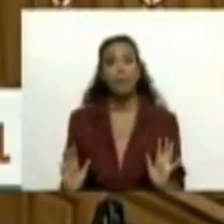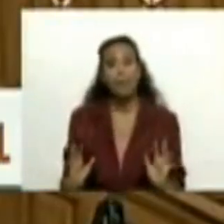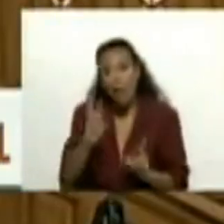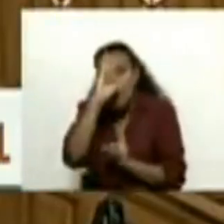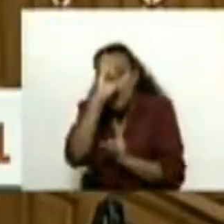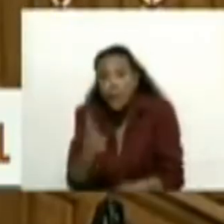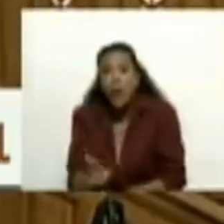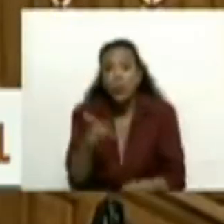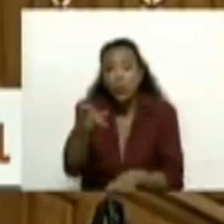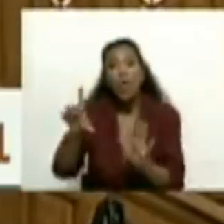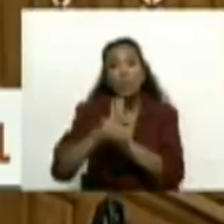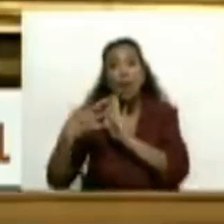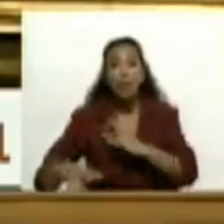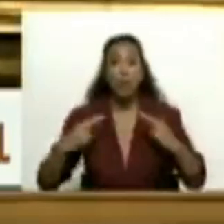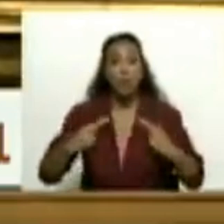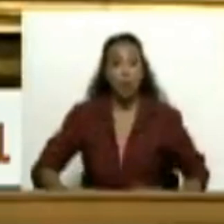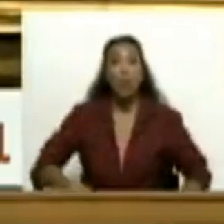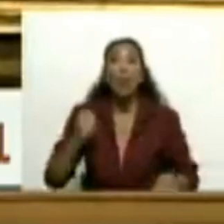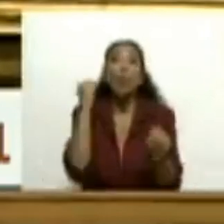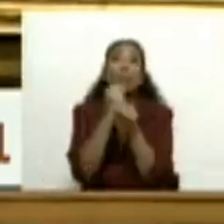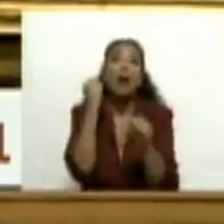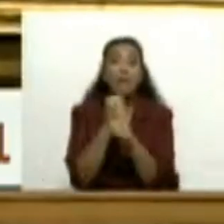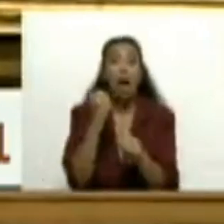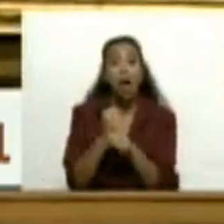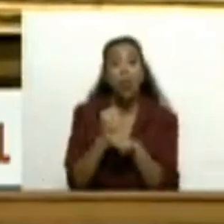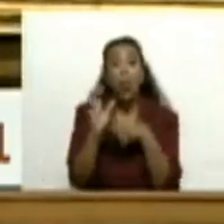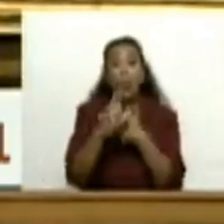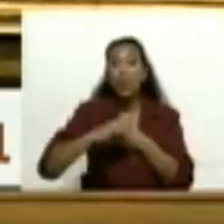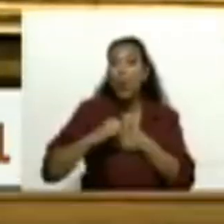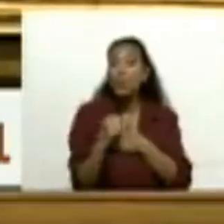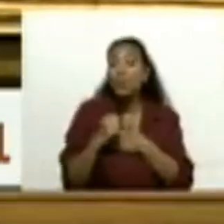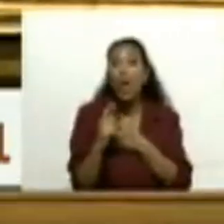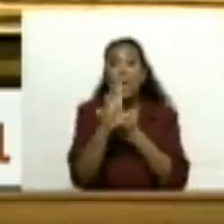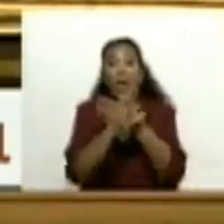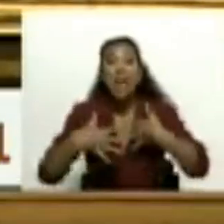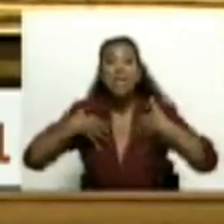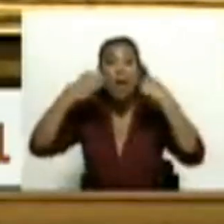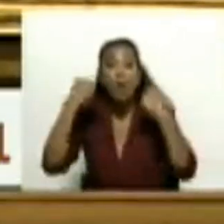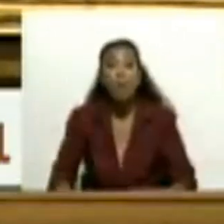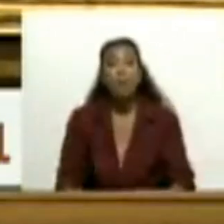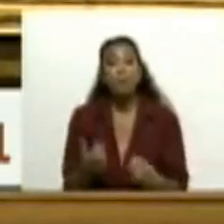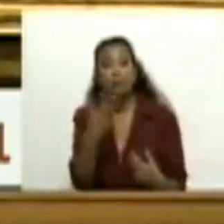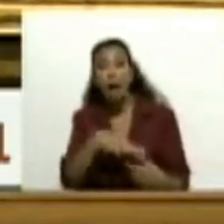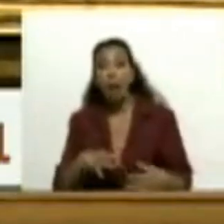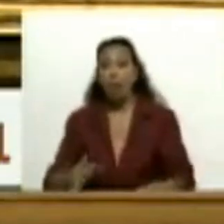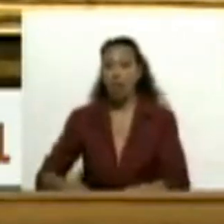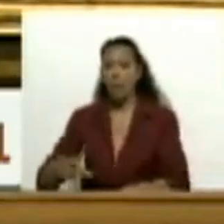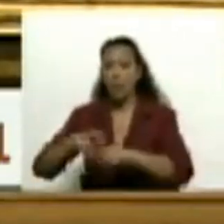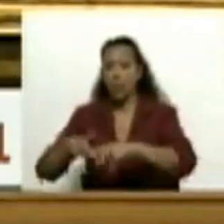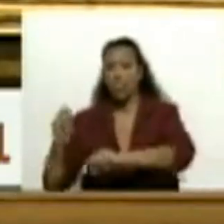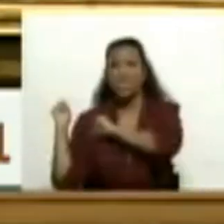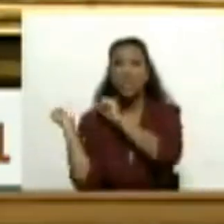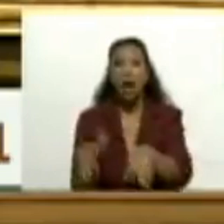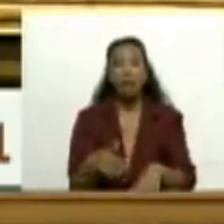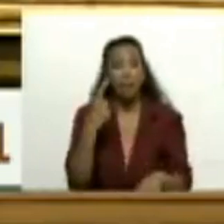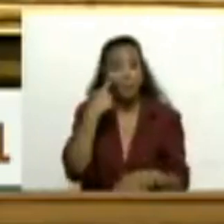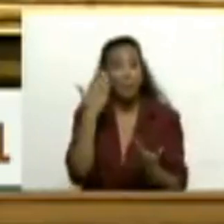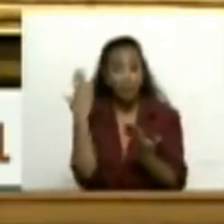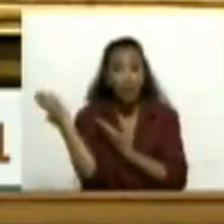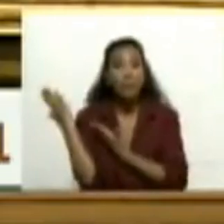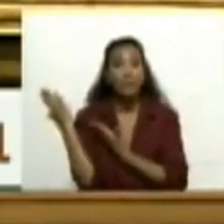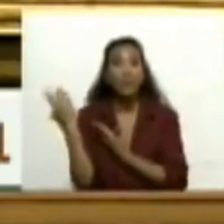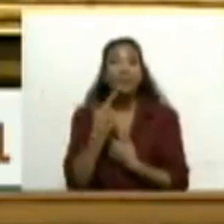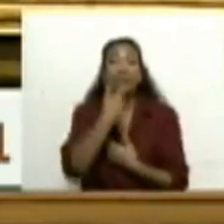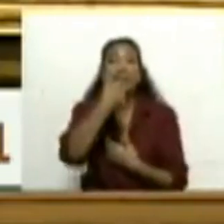les respeten también sus derechos humanos y que en modo alguno merecen que en cumplimiento de su trabajo les estén lanzando sillas. Pero miren, lo